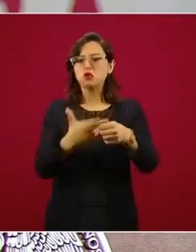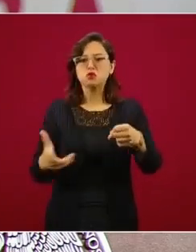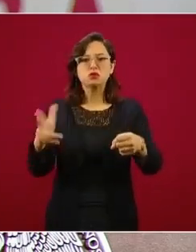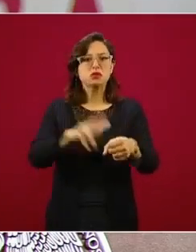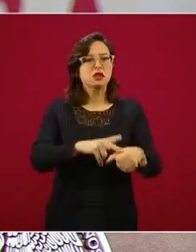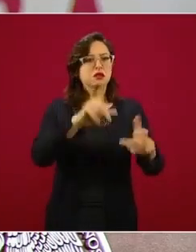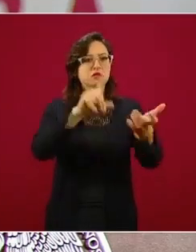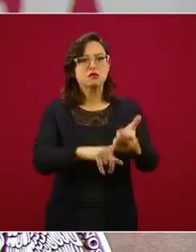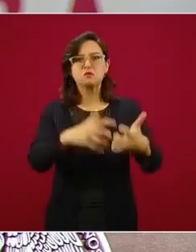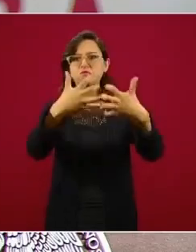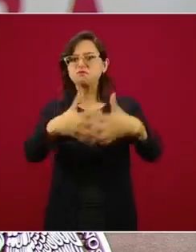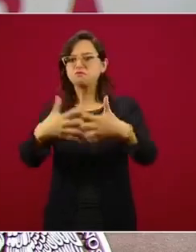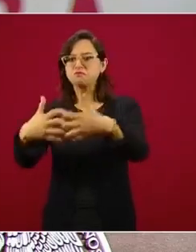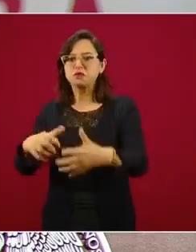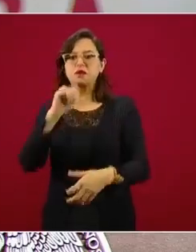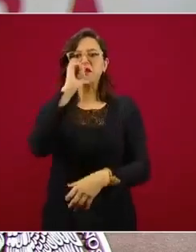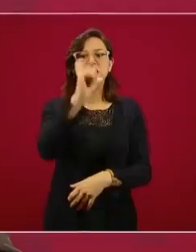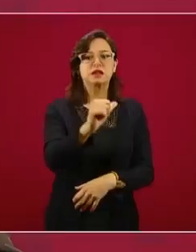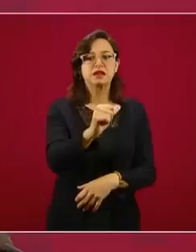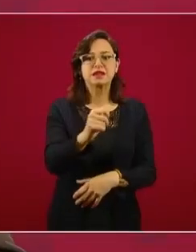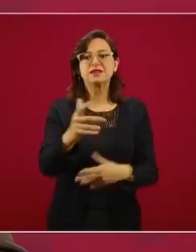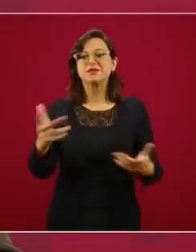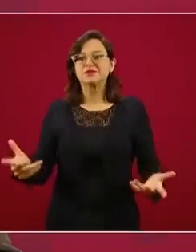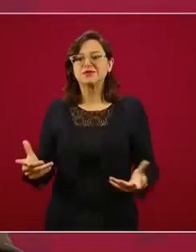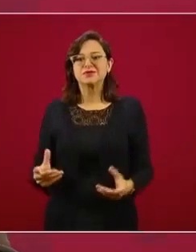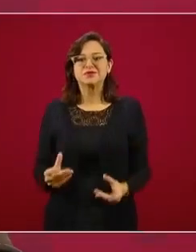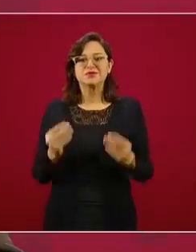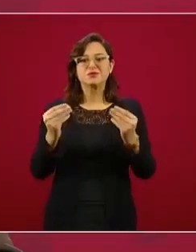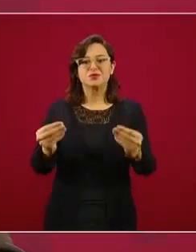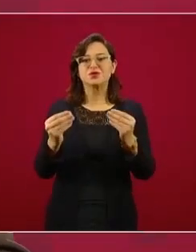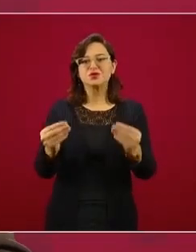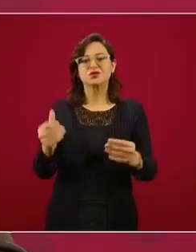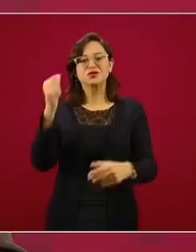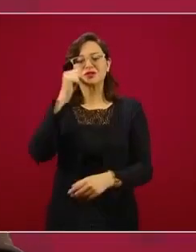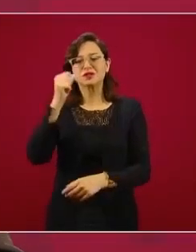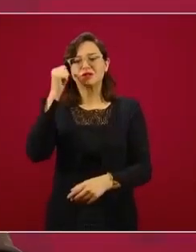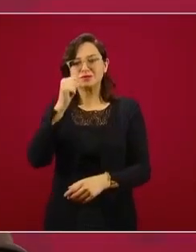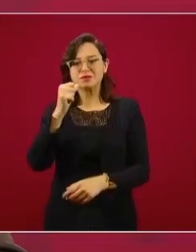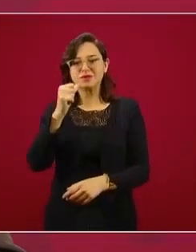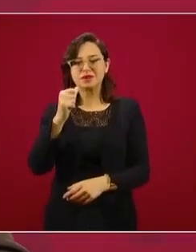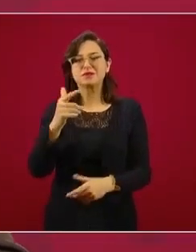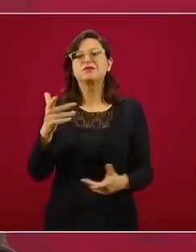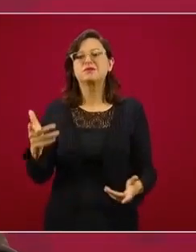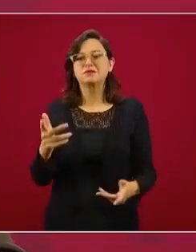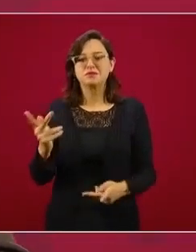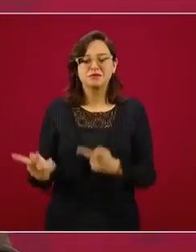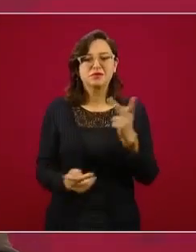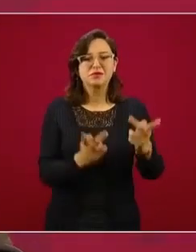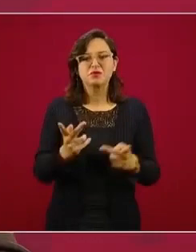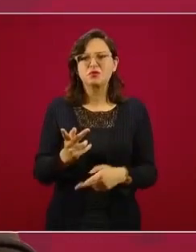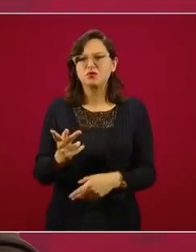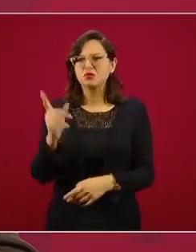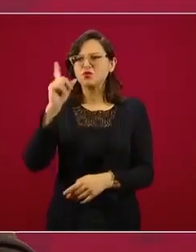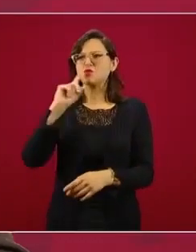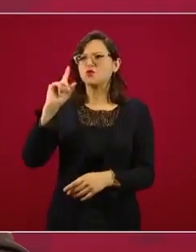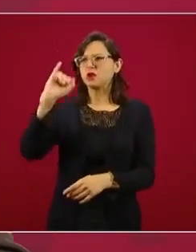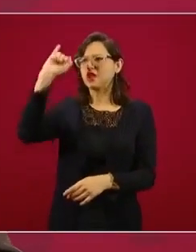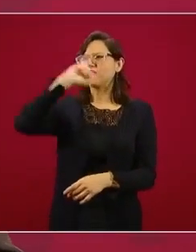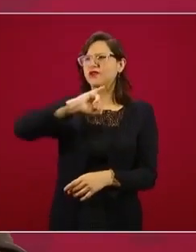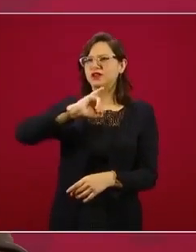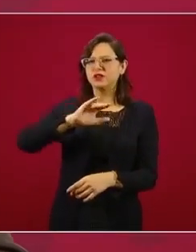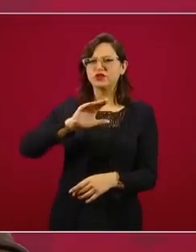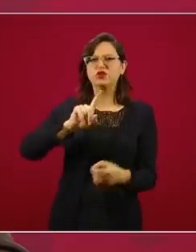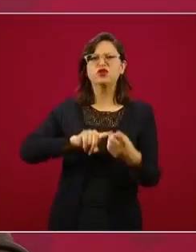muchos llegamos y preguntamos por la jefa. La jefa nos dice qué, la jefa nos dice cómo van